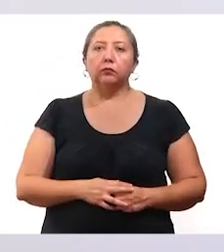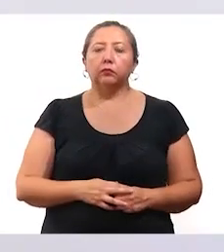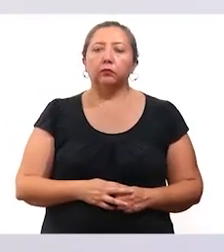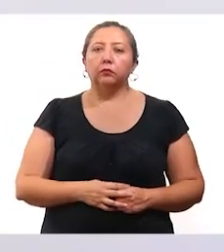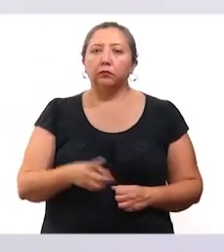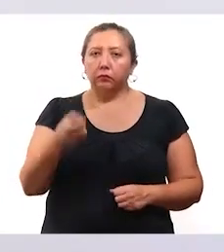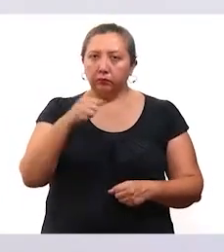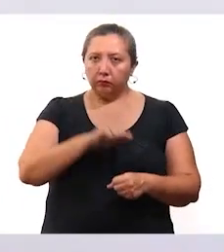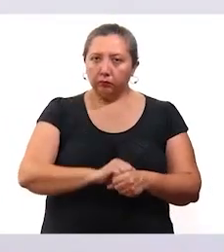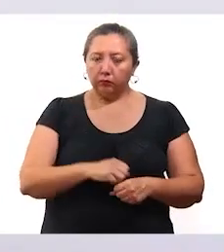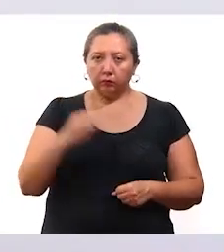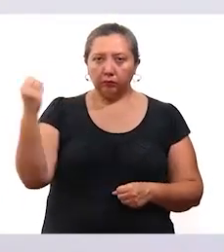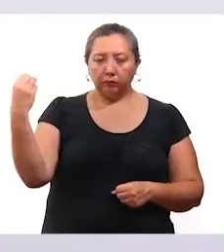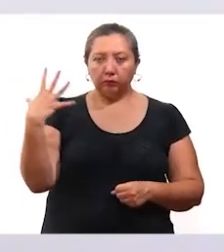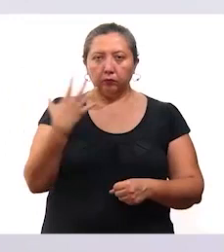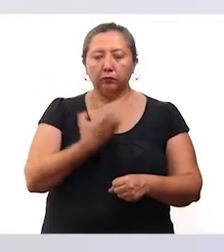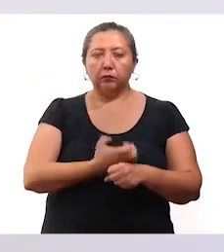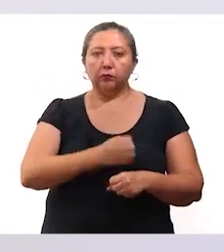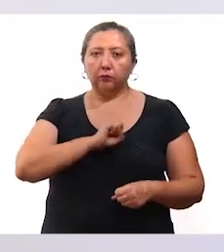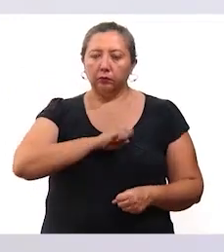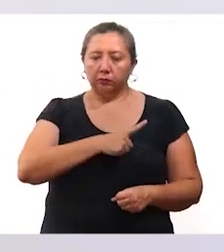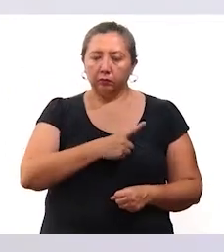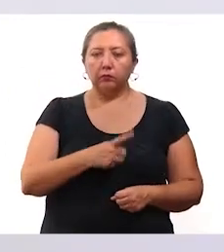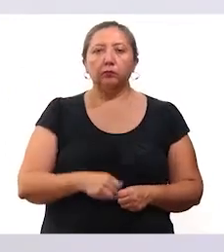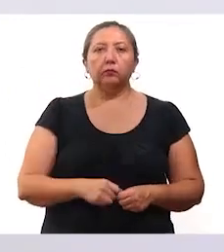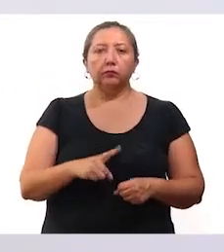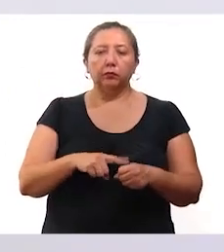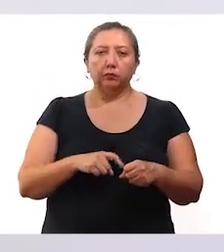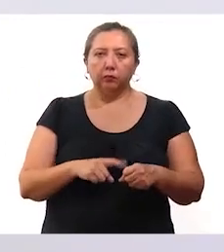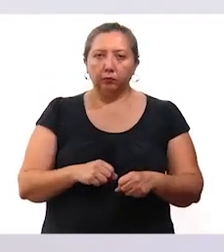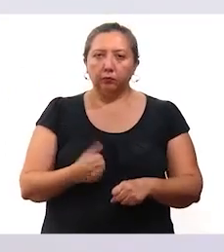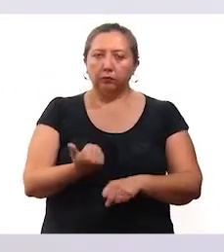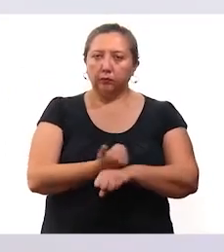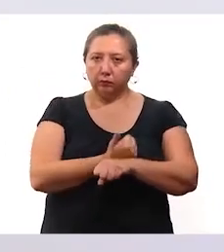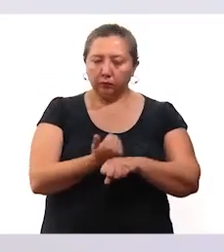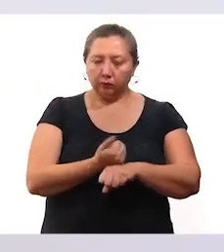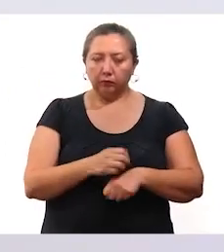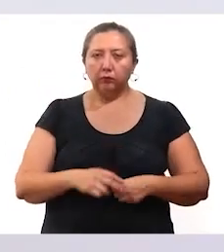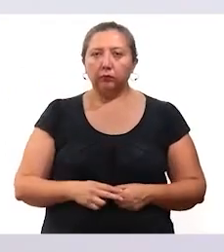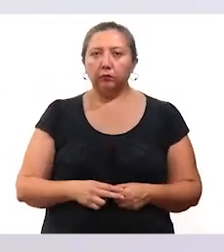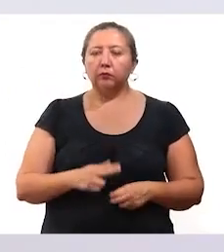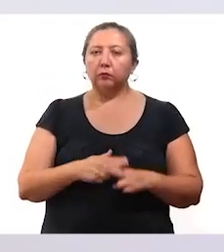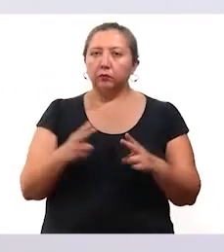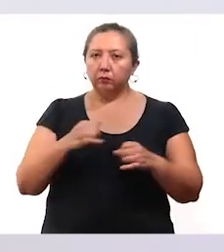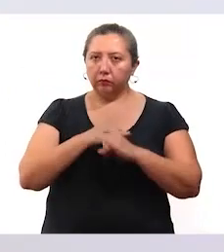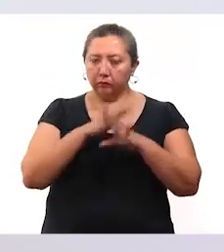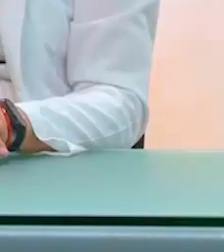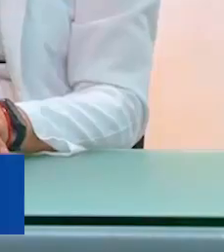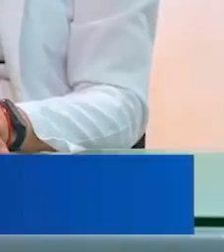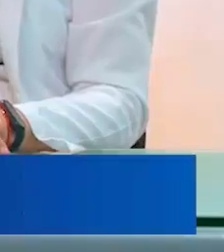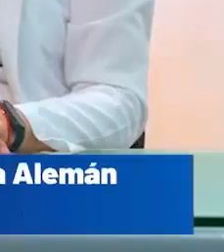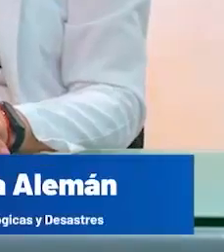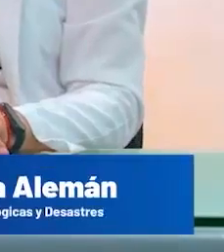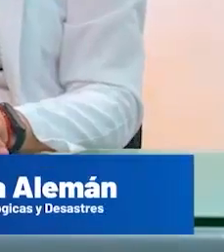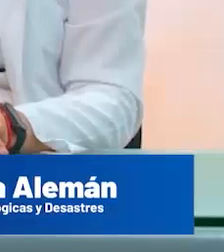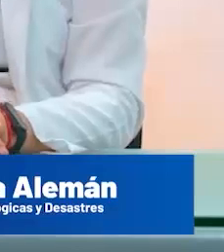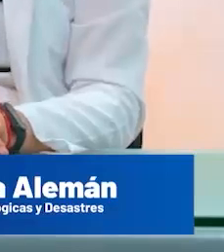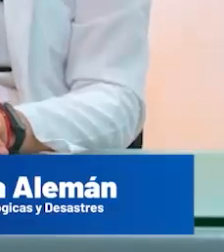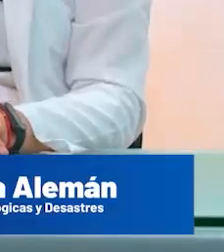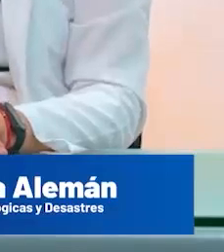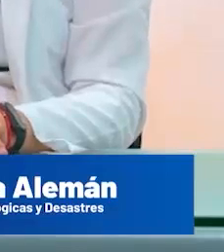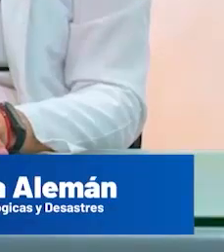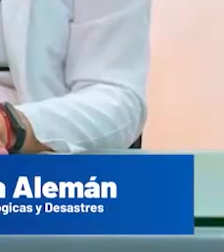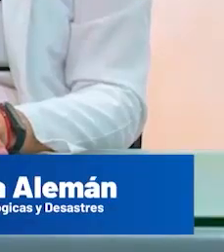años. Los indicadores semanales del Semáforo Estatal de Salud marcan color amarillo. Hasta aquí mi reporte, Químico. Gracias,